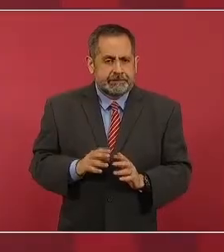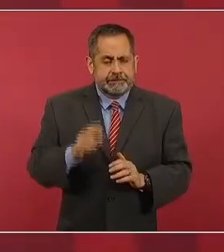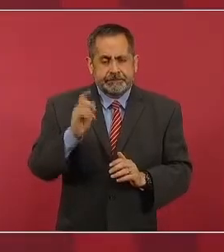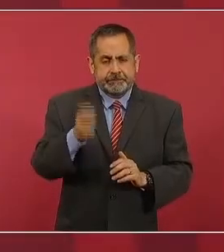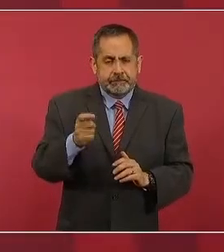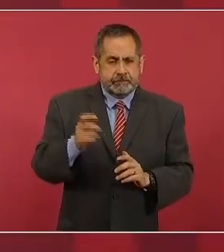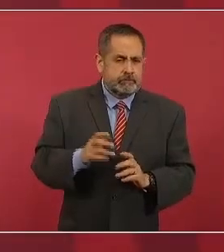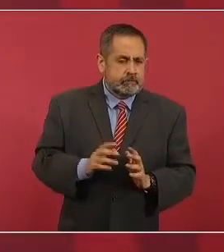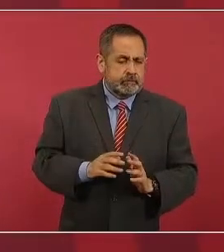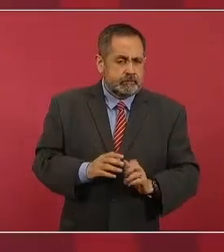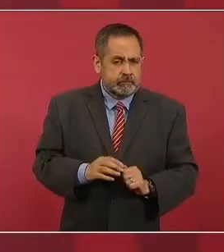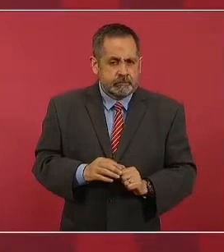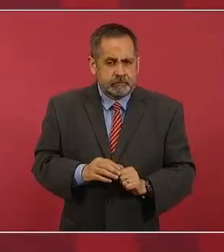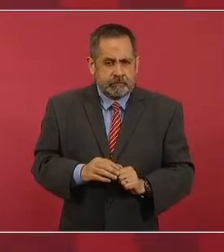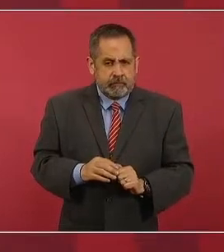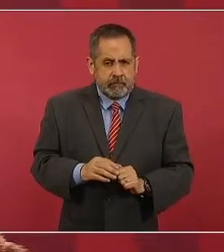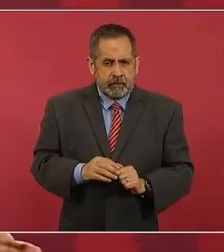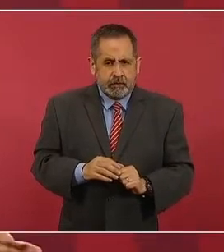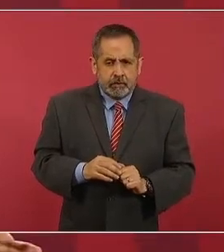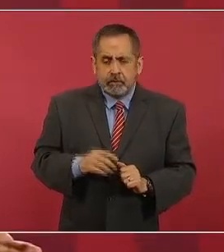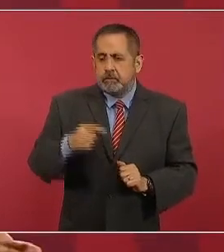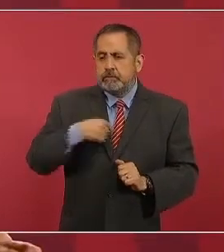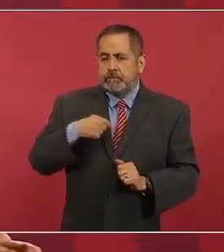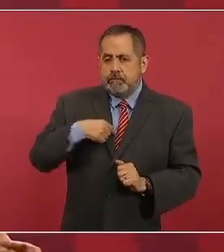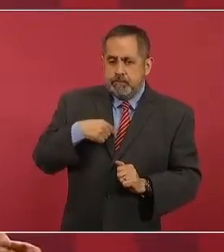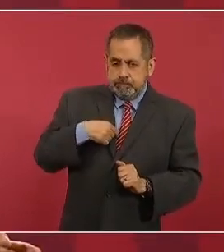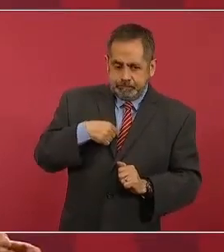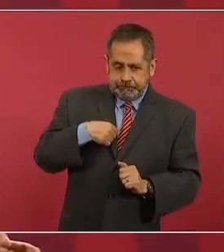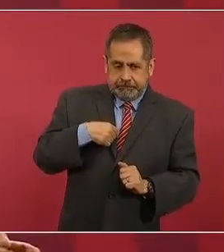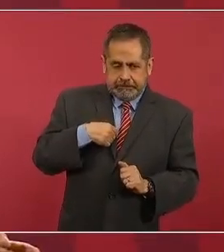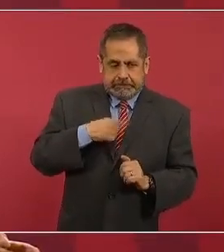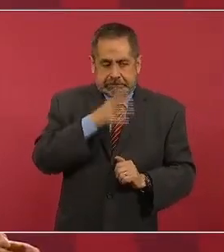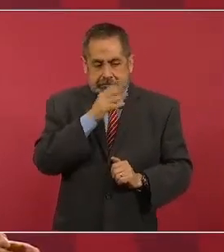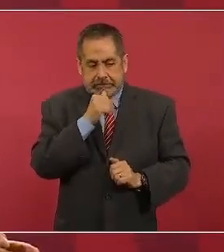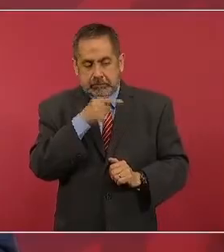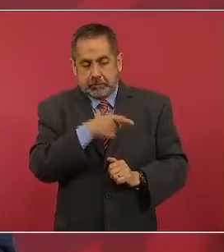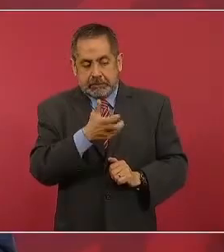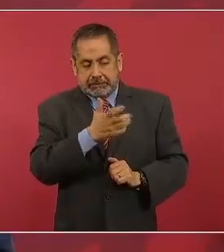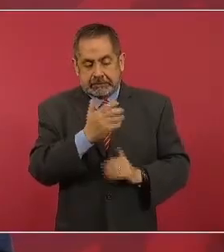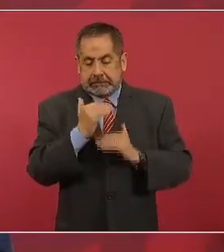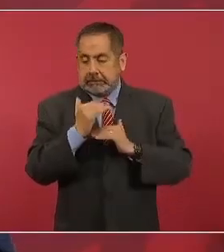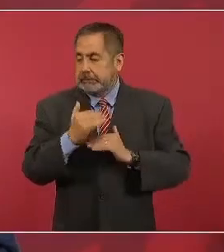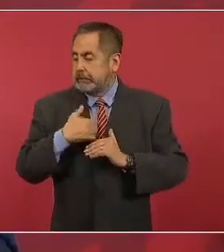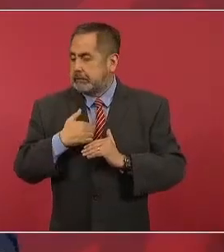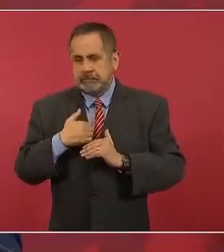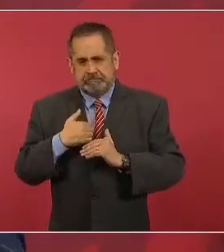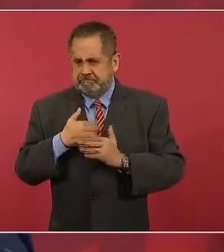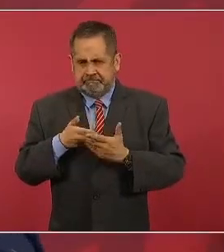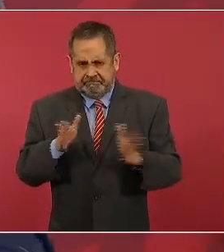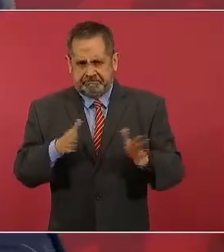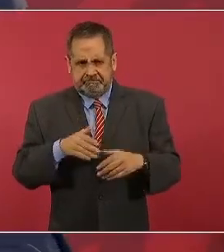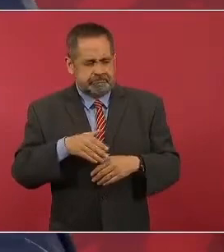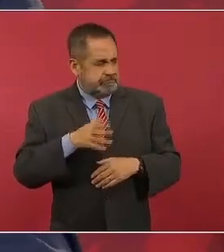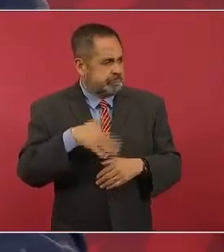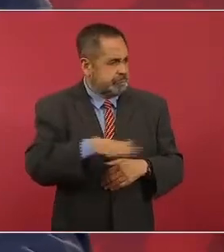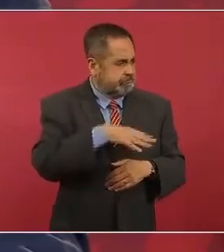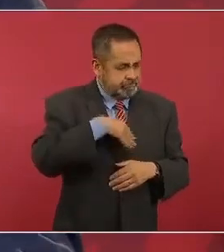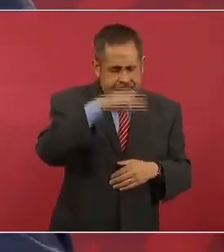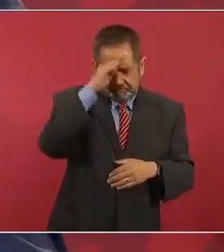tenemos nada que nos limite para buscar lo que más